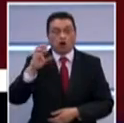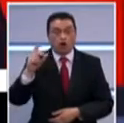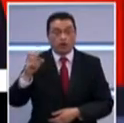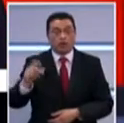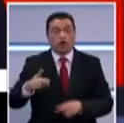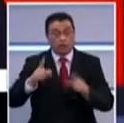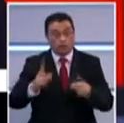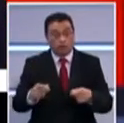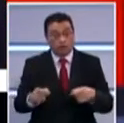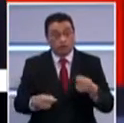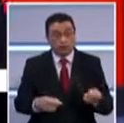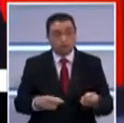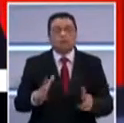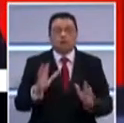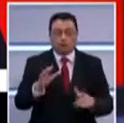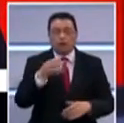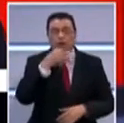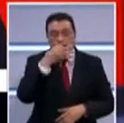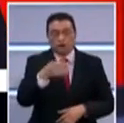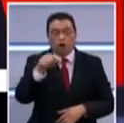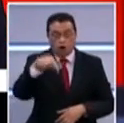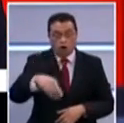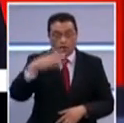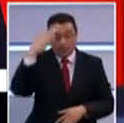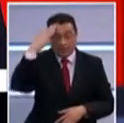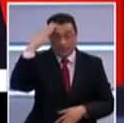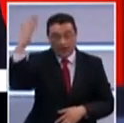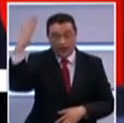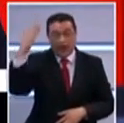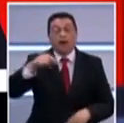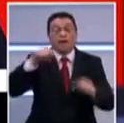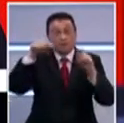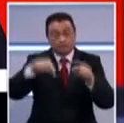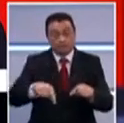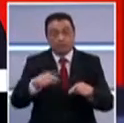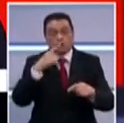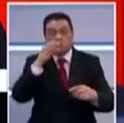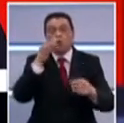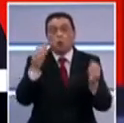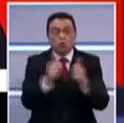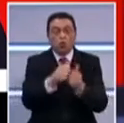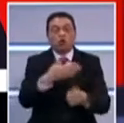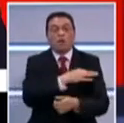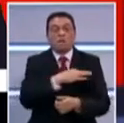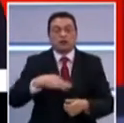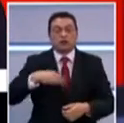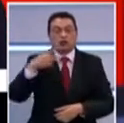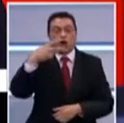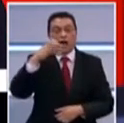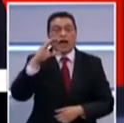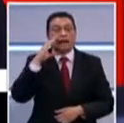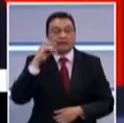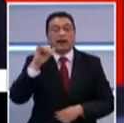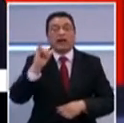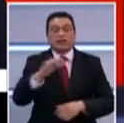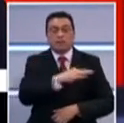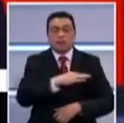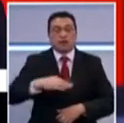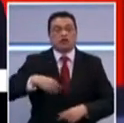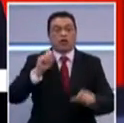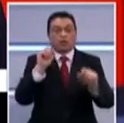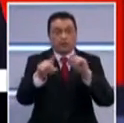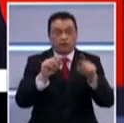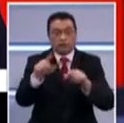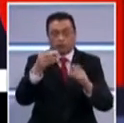bueno señalar que hoy día hemos colocado y hemos anunciado junto con el ministro de hacienda y el ministro defensa y